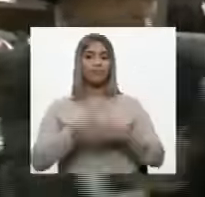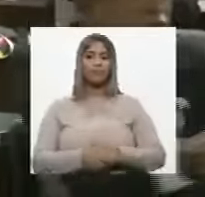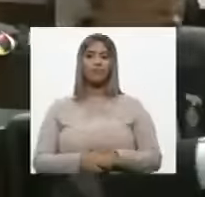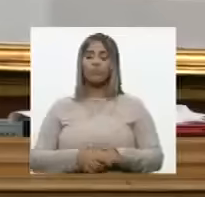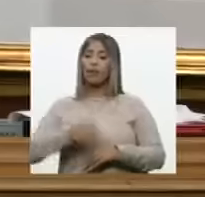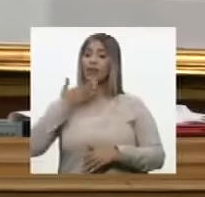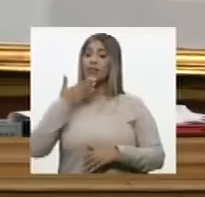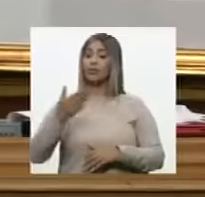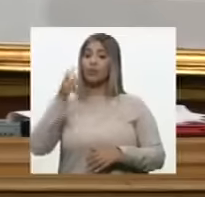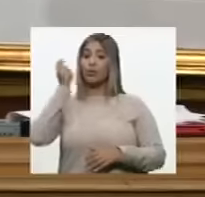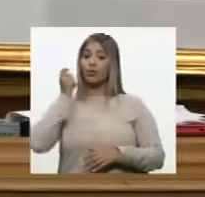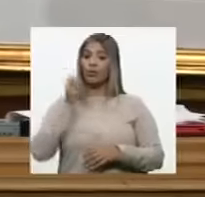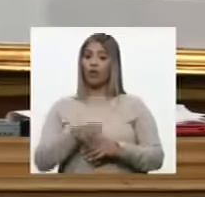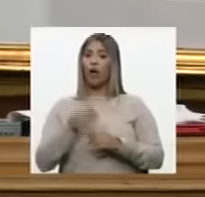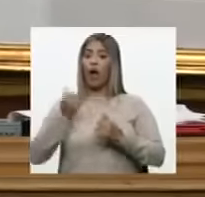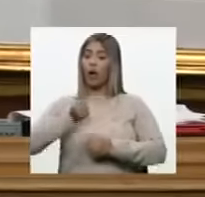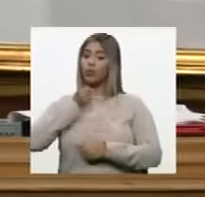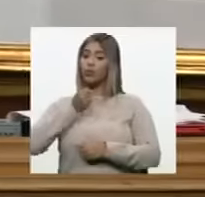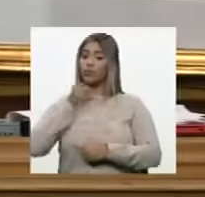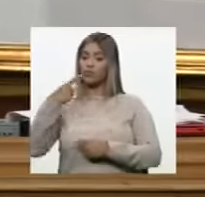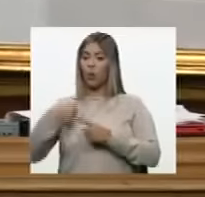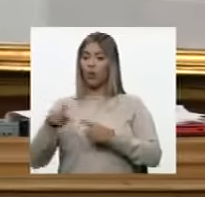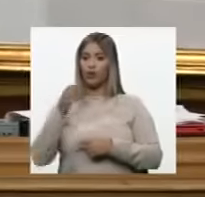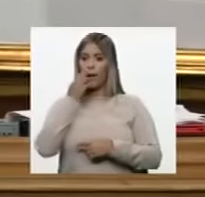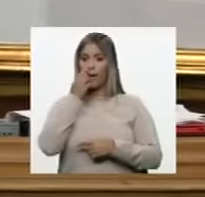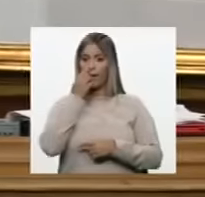Gracias, diputado. Tengo el derecho para el diputado Rondero.